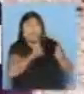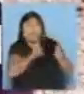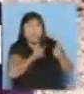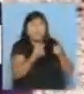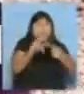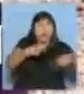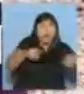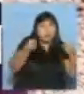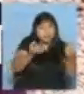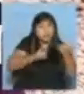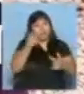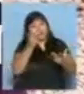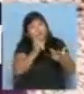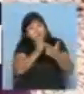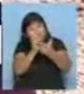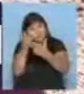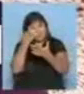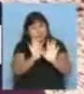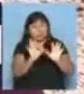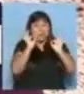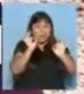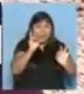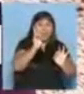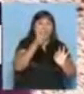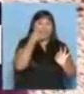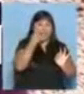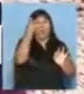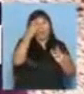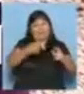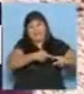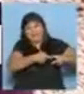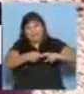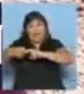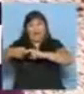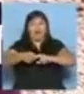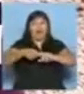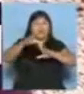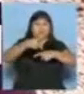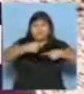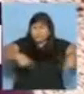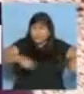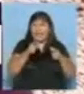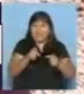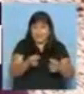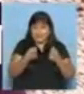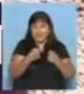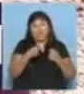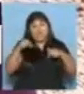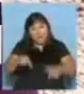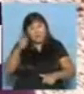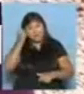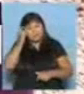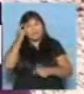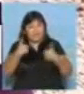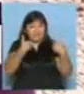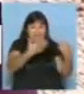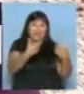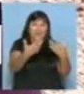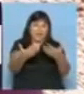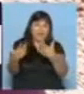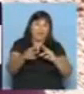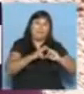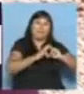y por eso a través de Procanor estamos tratando de generarle cierta autonomía a los distintos lugares. Lo hicimos hoy, entregamos para 8 comunidades